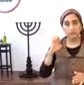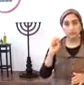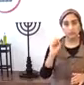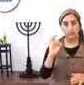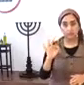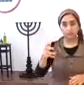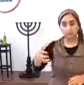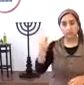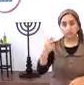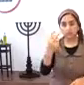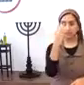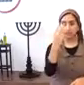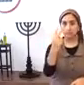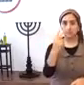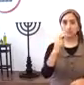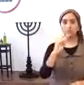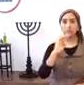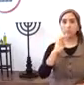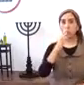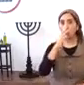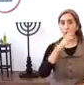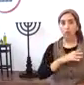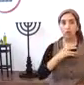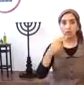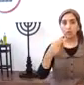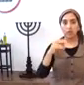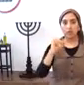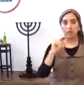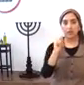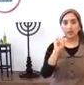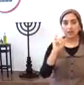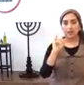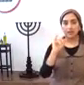entonces Esaf había tomado dos mujeres jititas